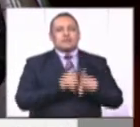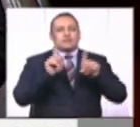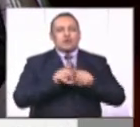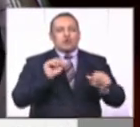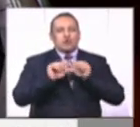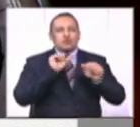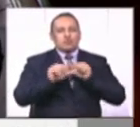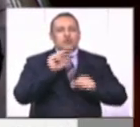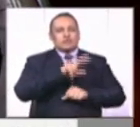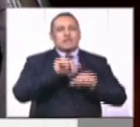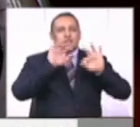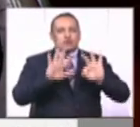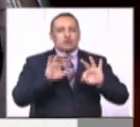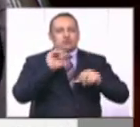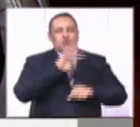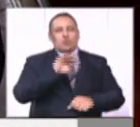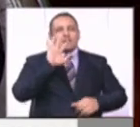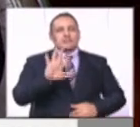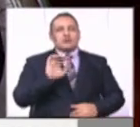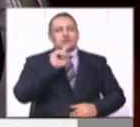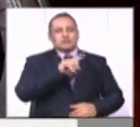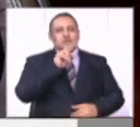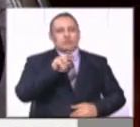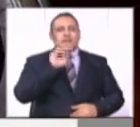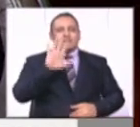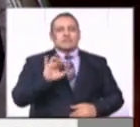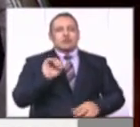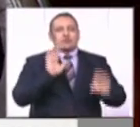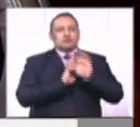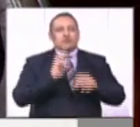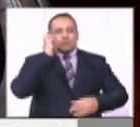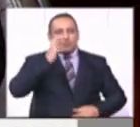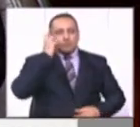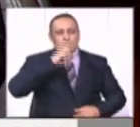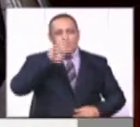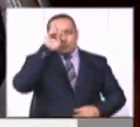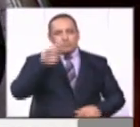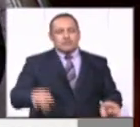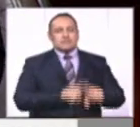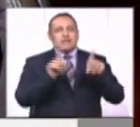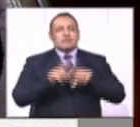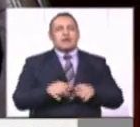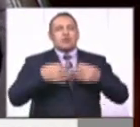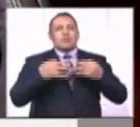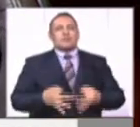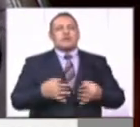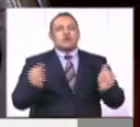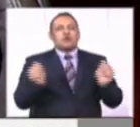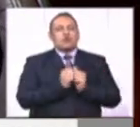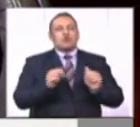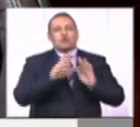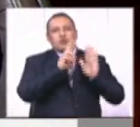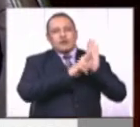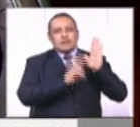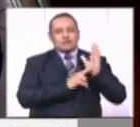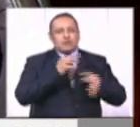los artículos 38 45 125 de la constitución política al cumplir con los requisitos señalados en los literales